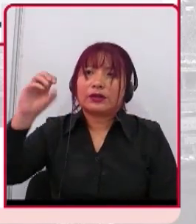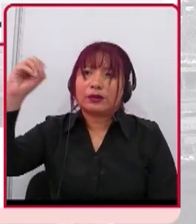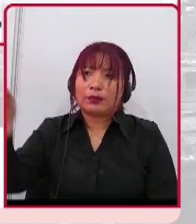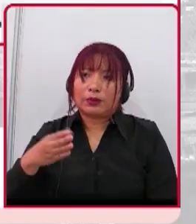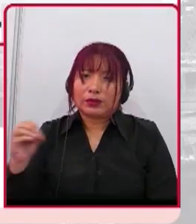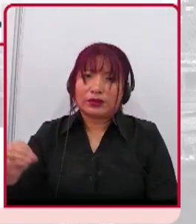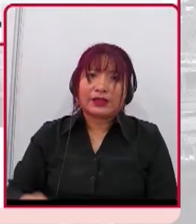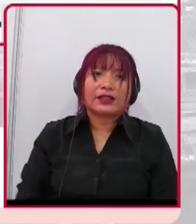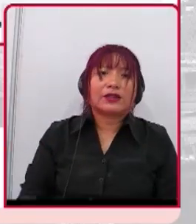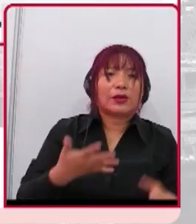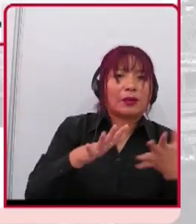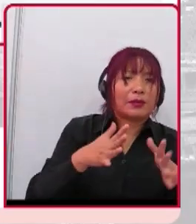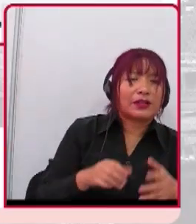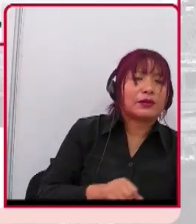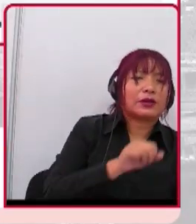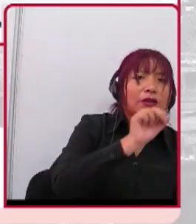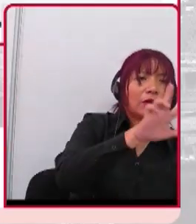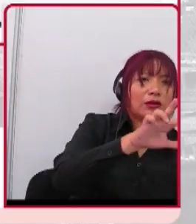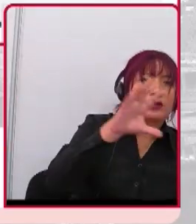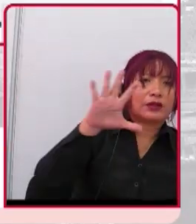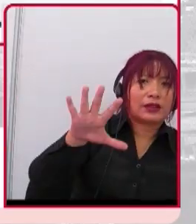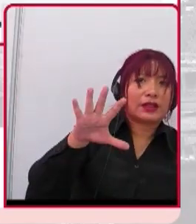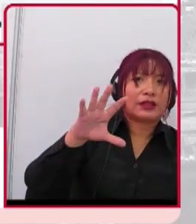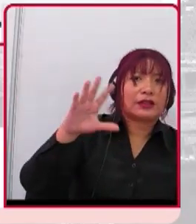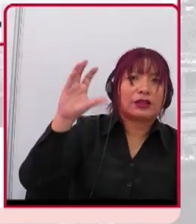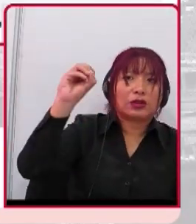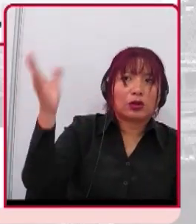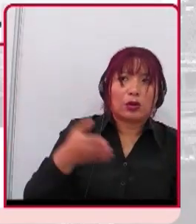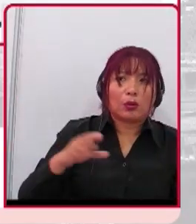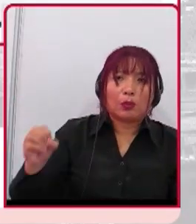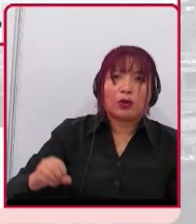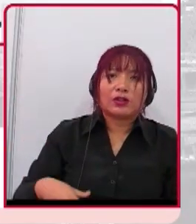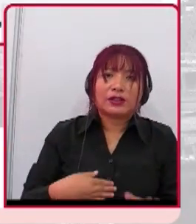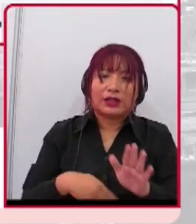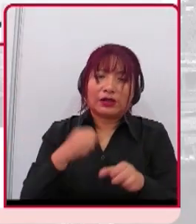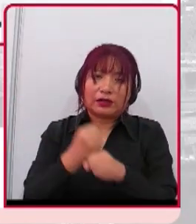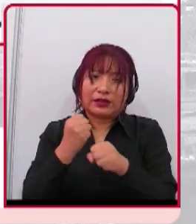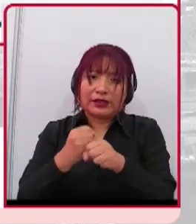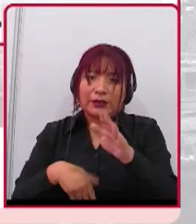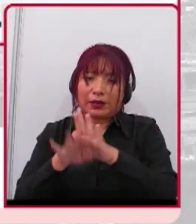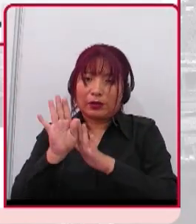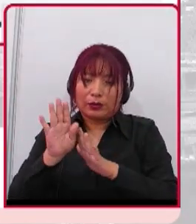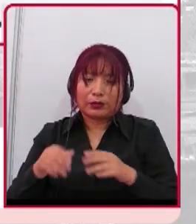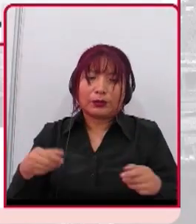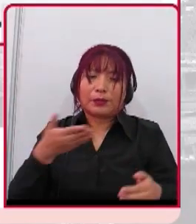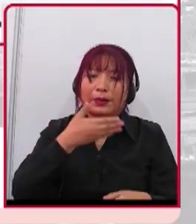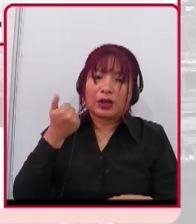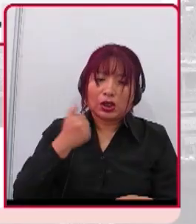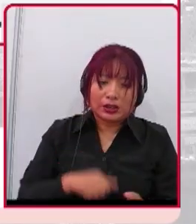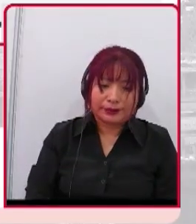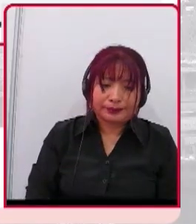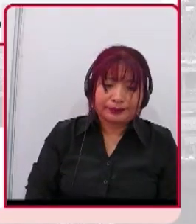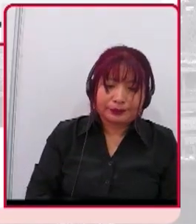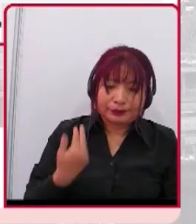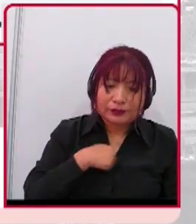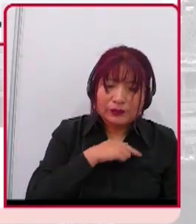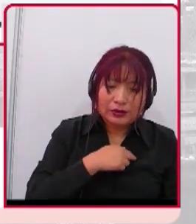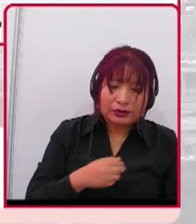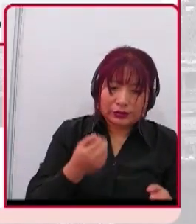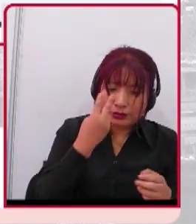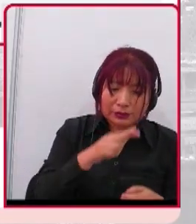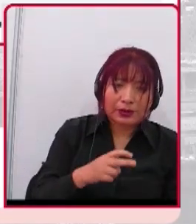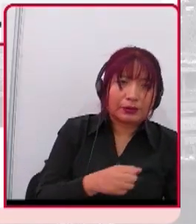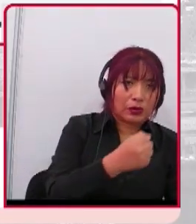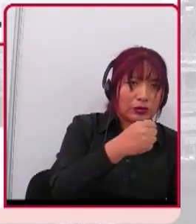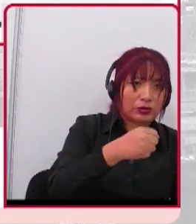mejora. Pero a diferencia, nosotros acá hicimos una implementación de un circuito de